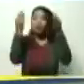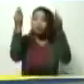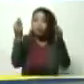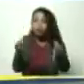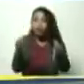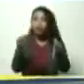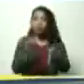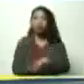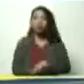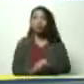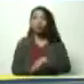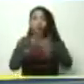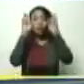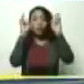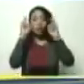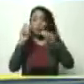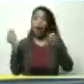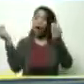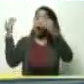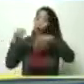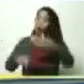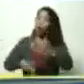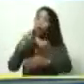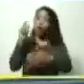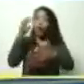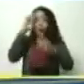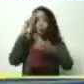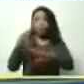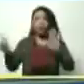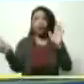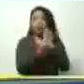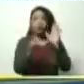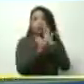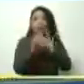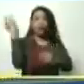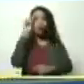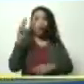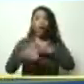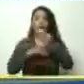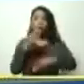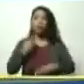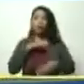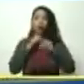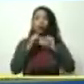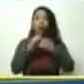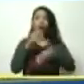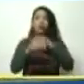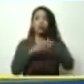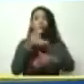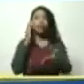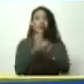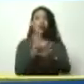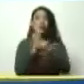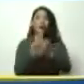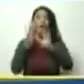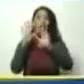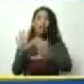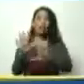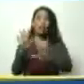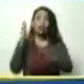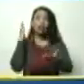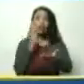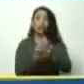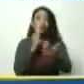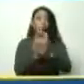en base a contratos que respeten la legislación venezolana como lo hacemos y lo seguiremos haciendo siempre ha sido así siempre